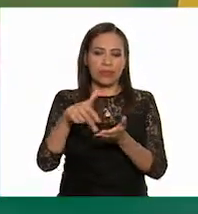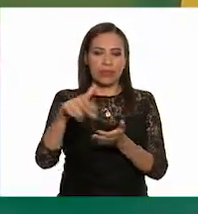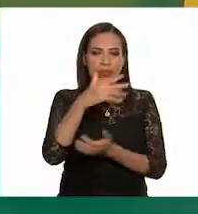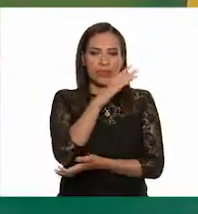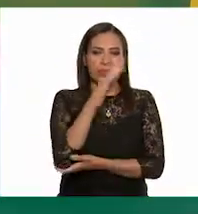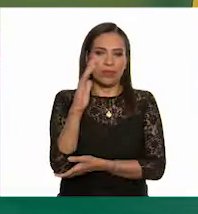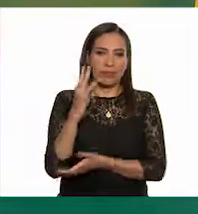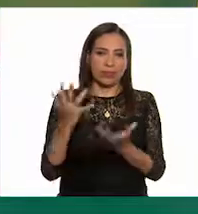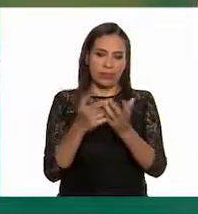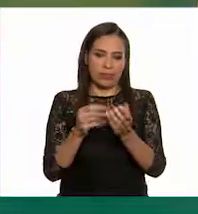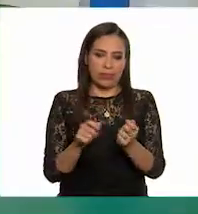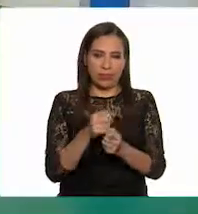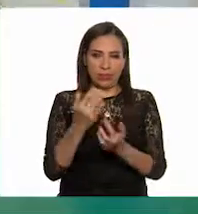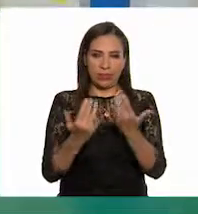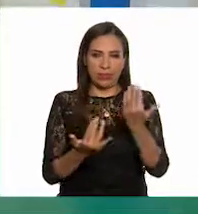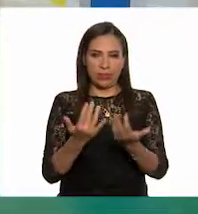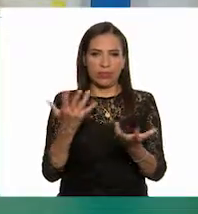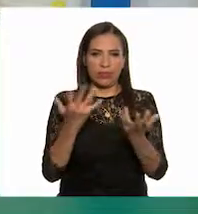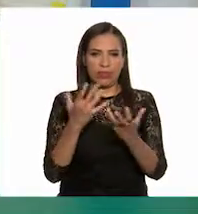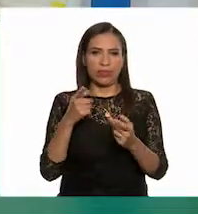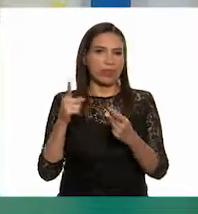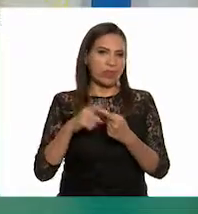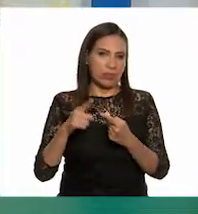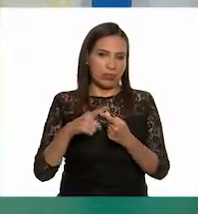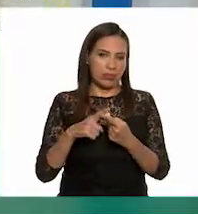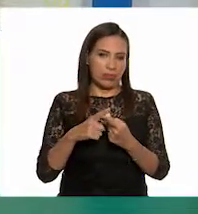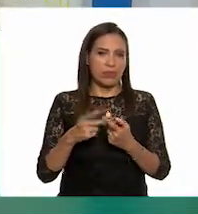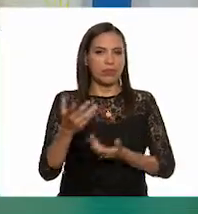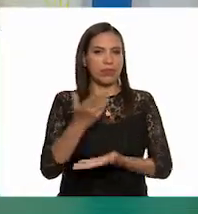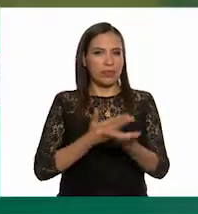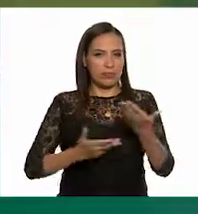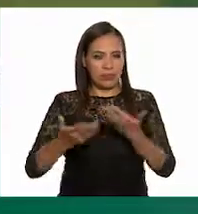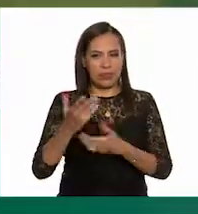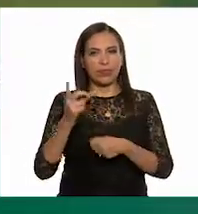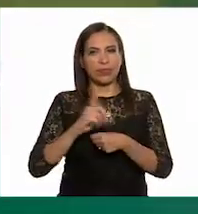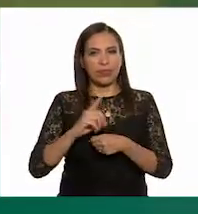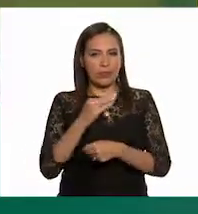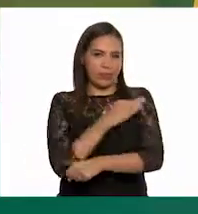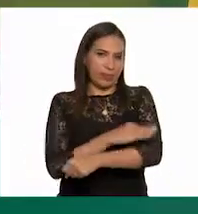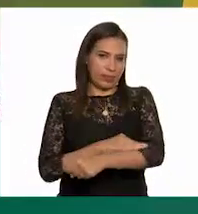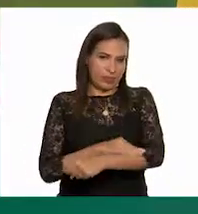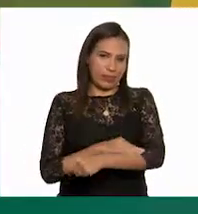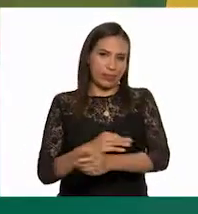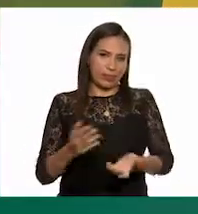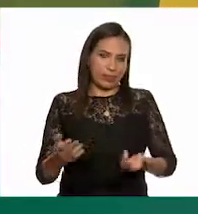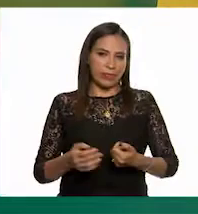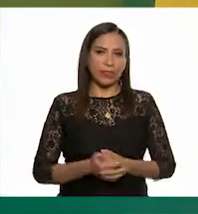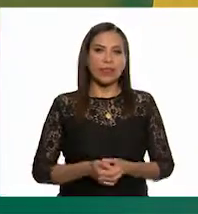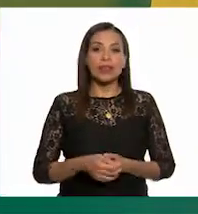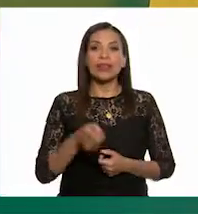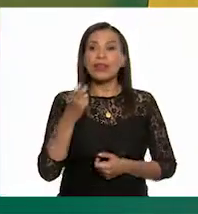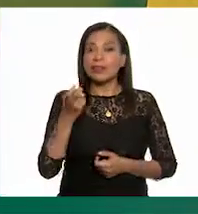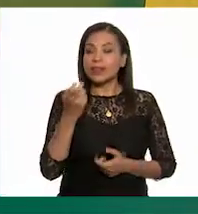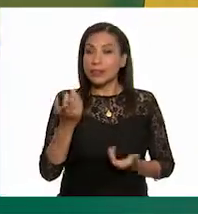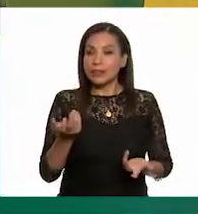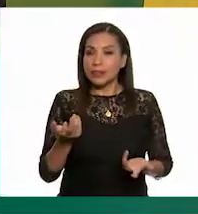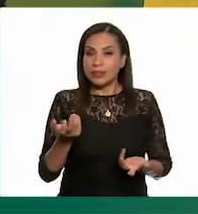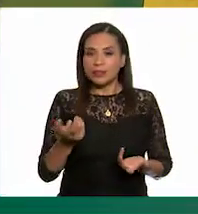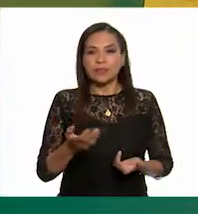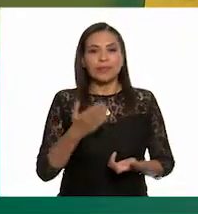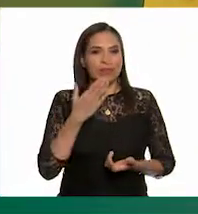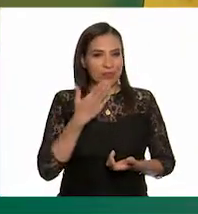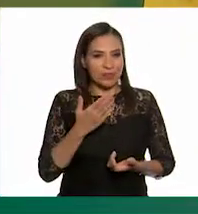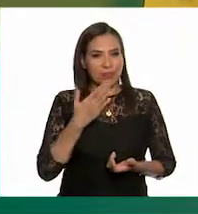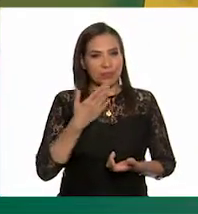el bosque, hacer una fogata, hacer tu tarea, convivir ¡claro! diariamente con tu familia. ¡Así es!